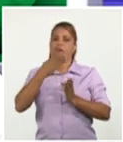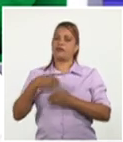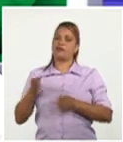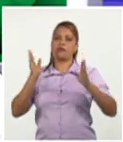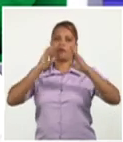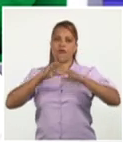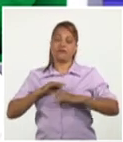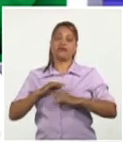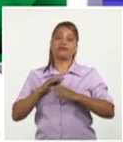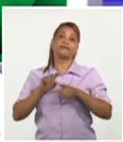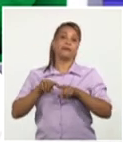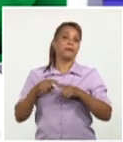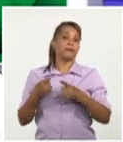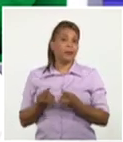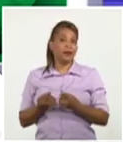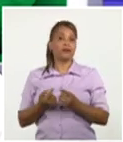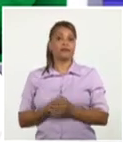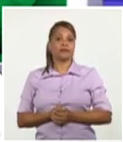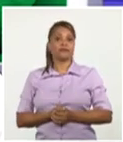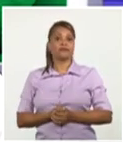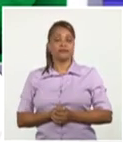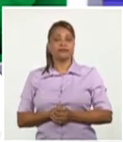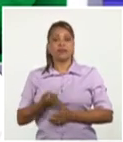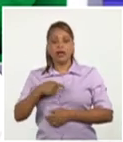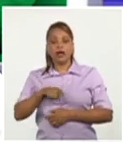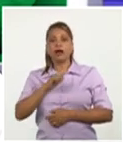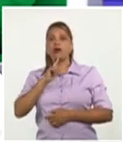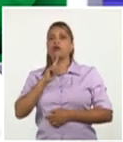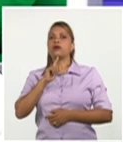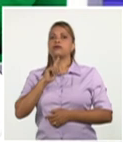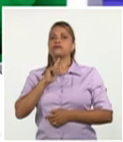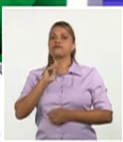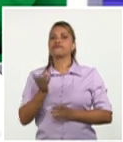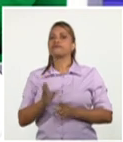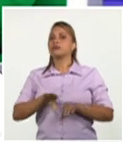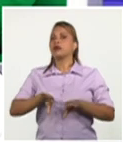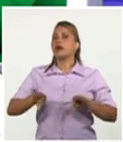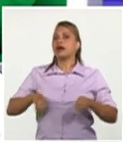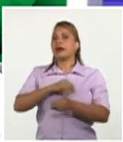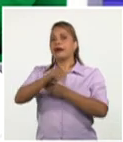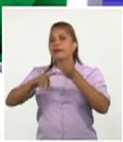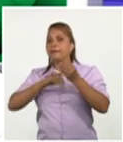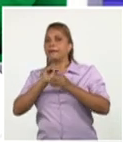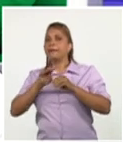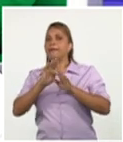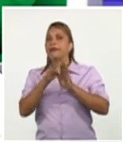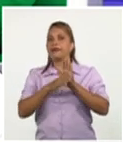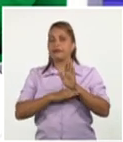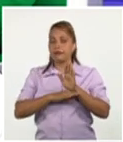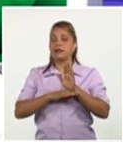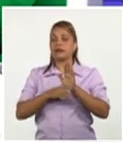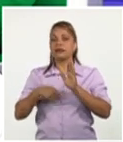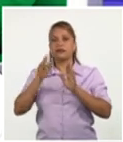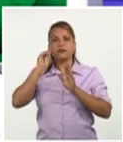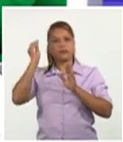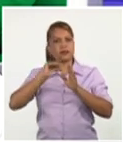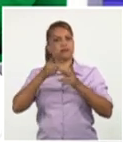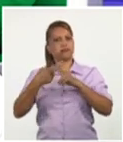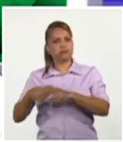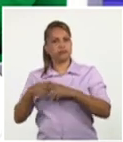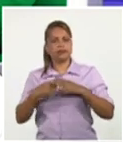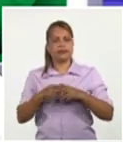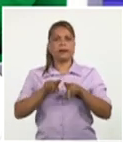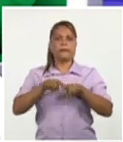que, reitero, se están adoptando un grupo de medidas que deben de resolverse, pero indiscutiblemente hoy es